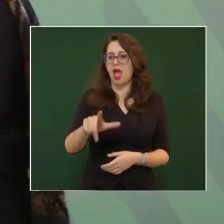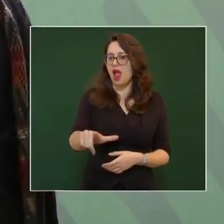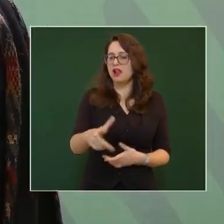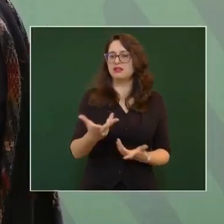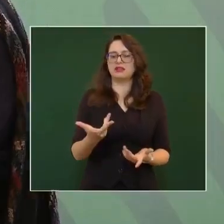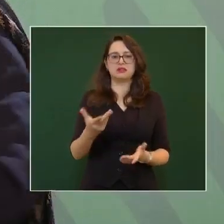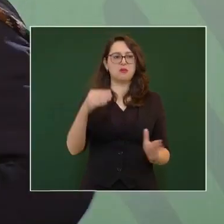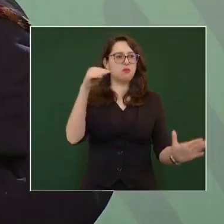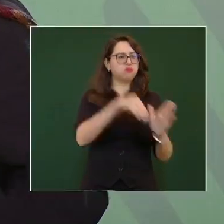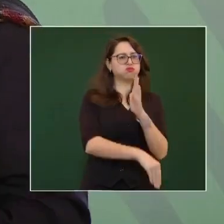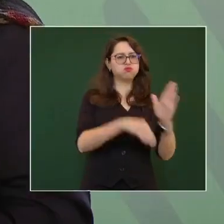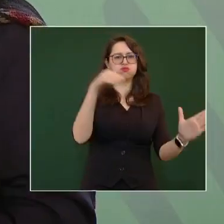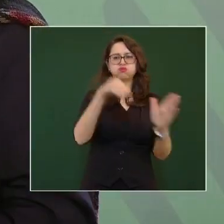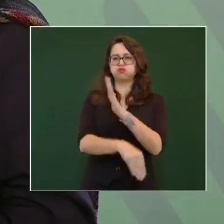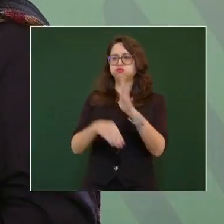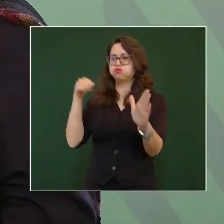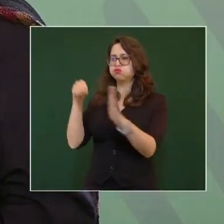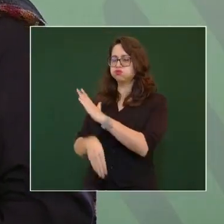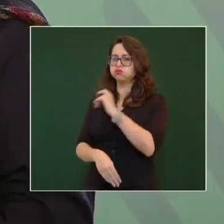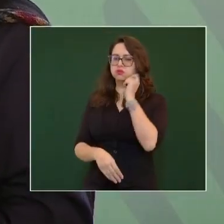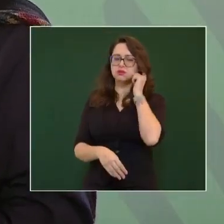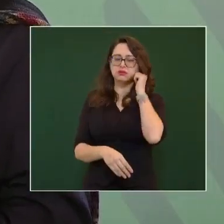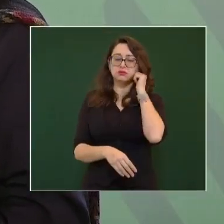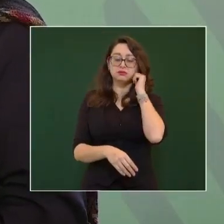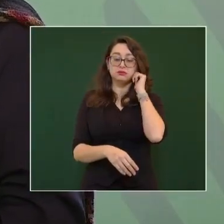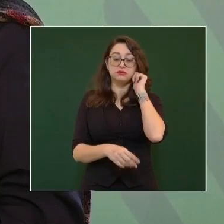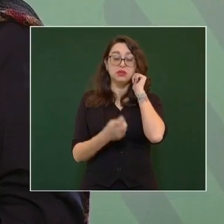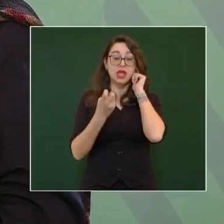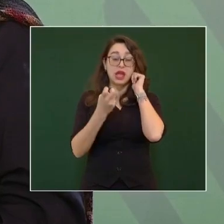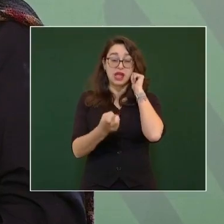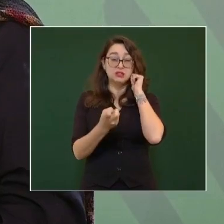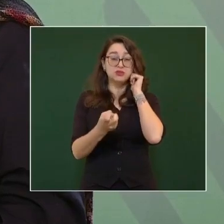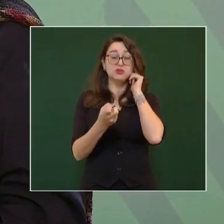Entonces, yo no quiero eso, ya no.